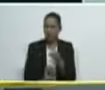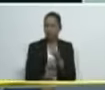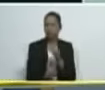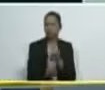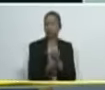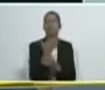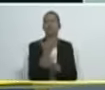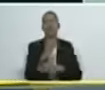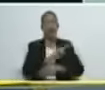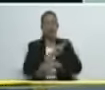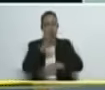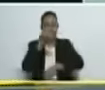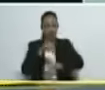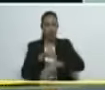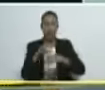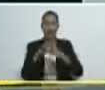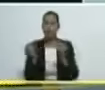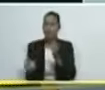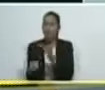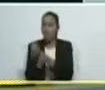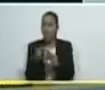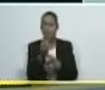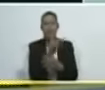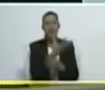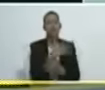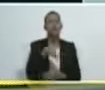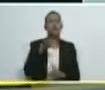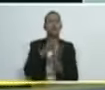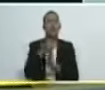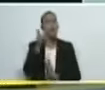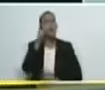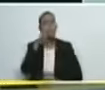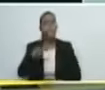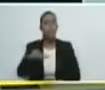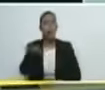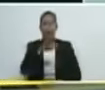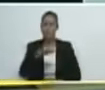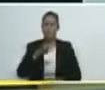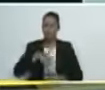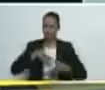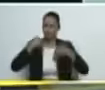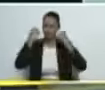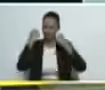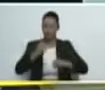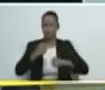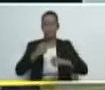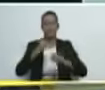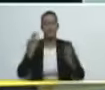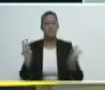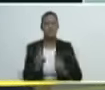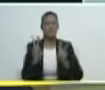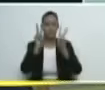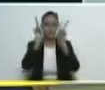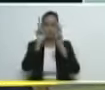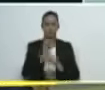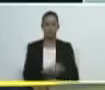los poderes creadores de un pueblo bravío, heroico, patriota.